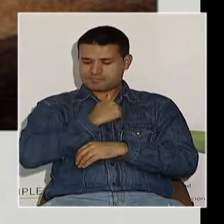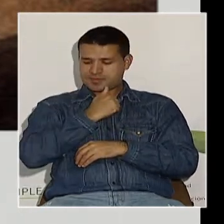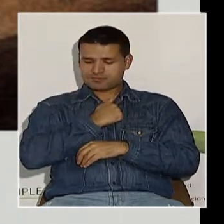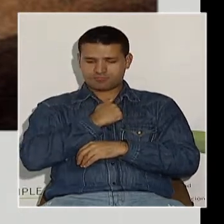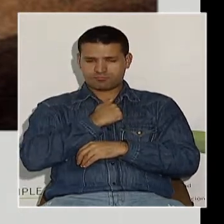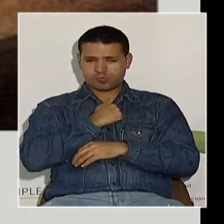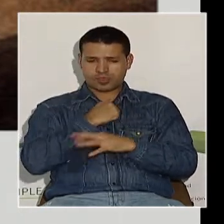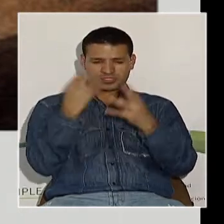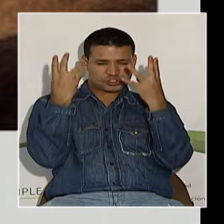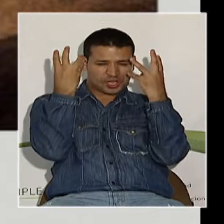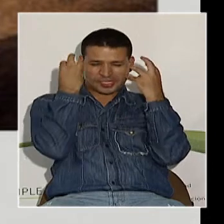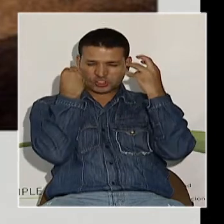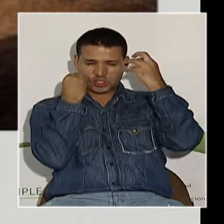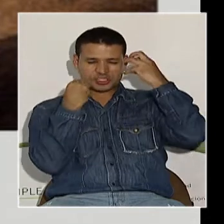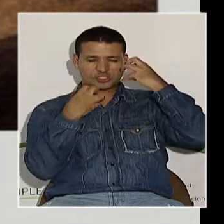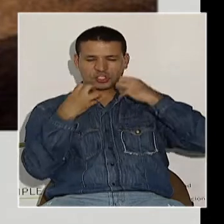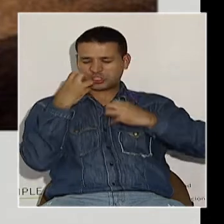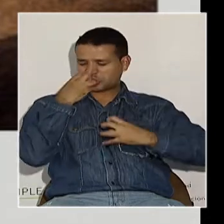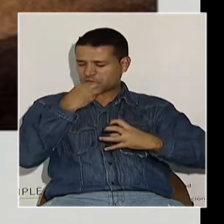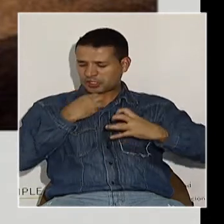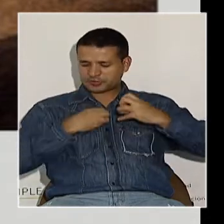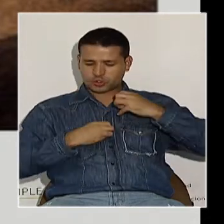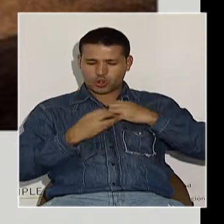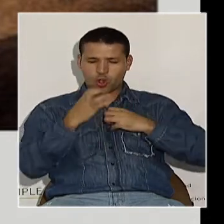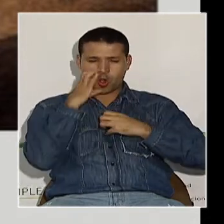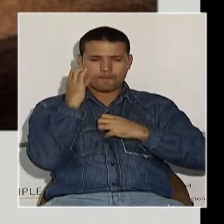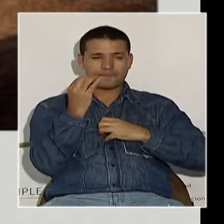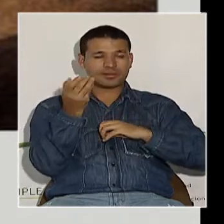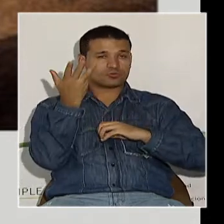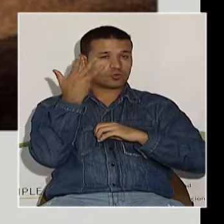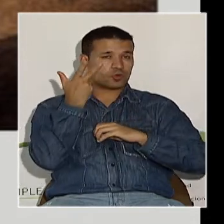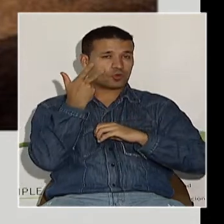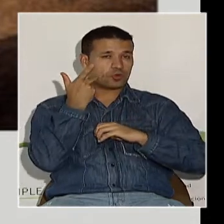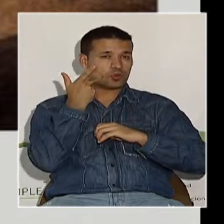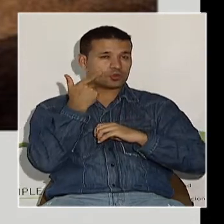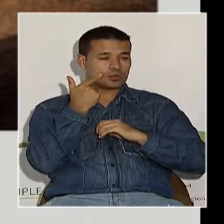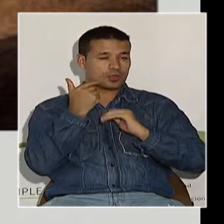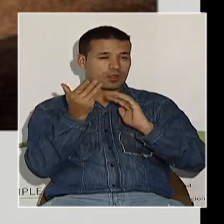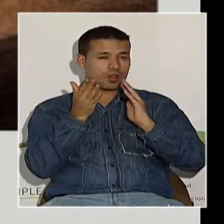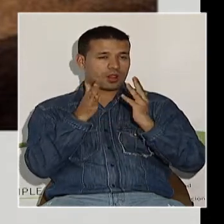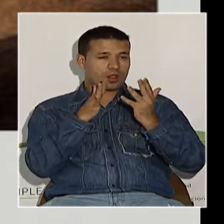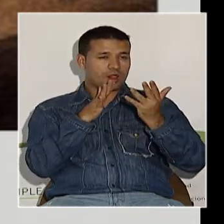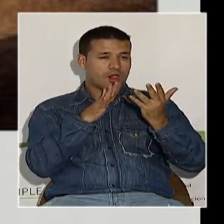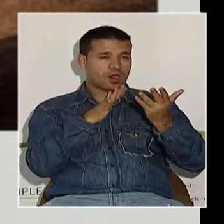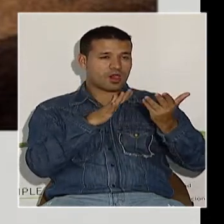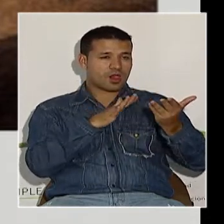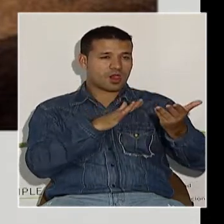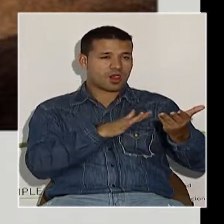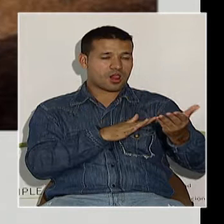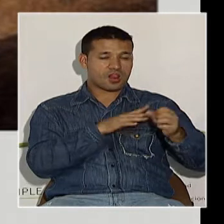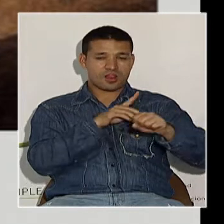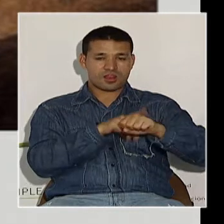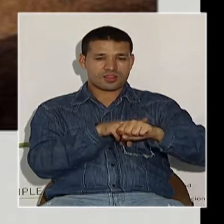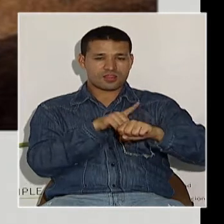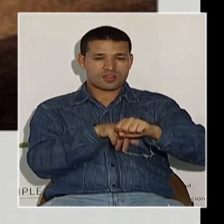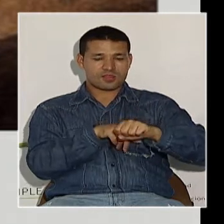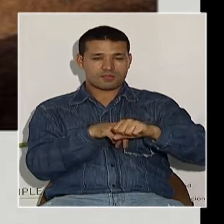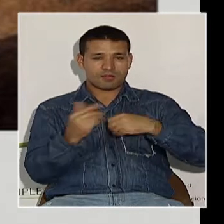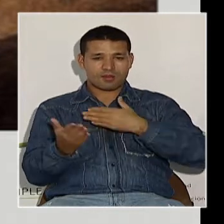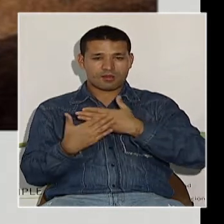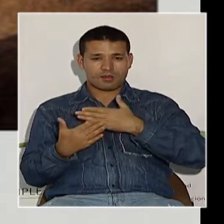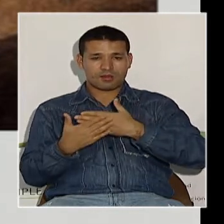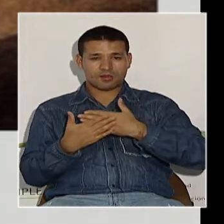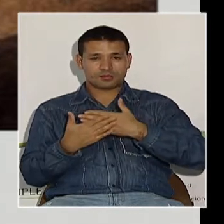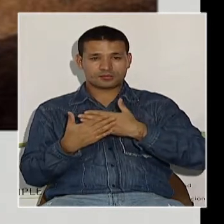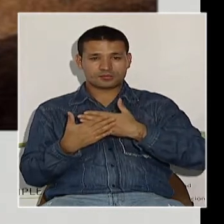mismo. El hombre está muriendo todos los días. Cuando llega el diagnóstico de cáncer, solamente es que nos quitan la ilusión de que